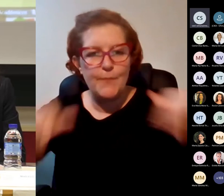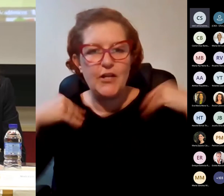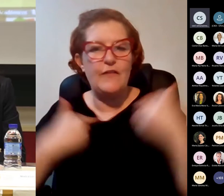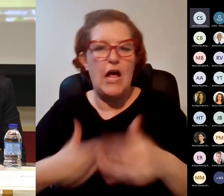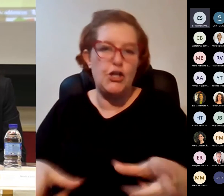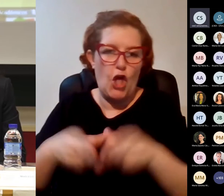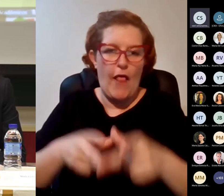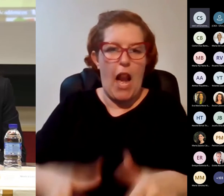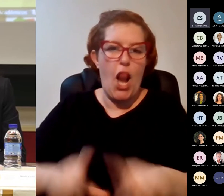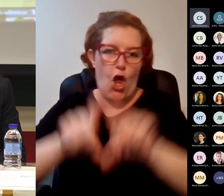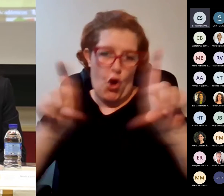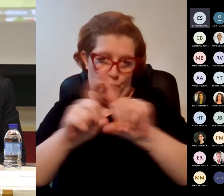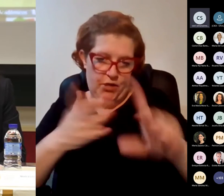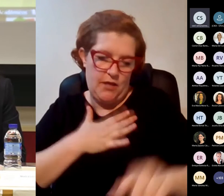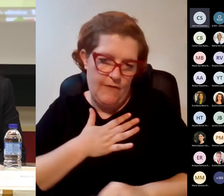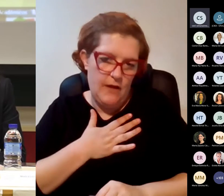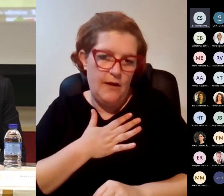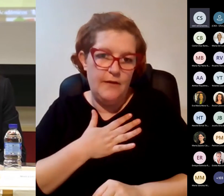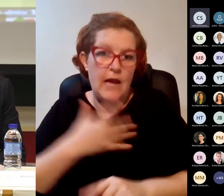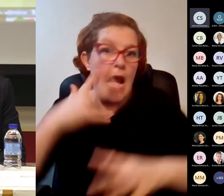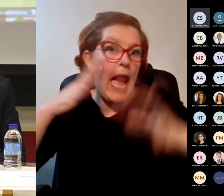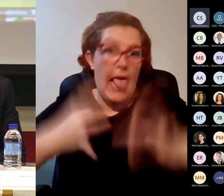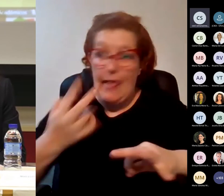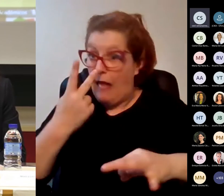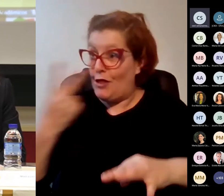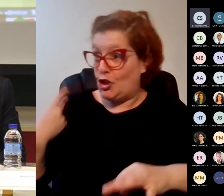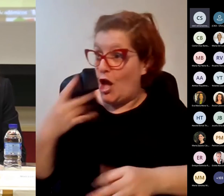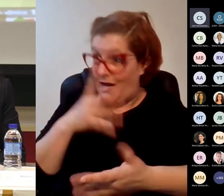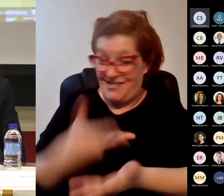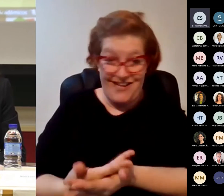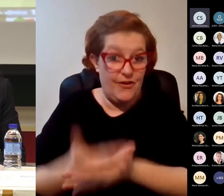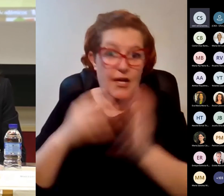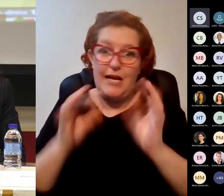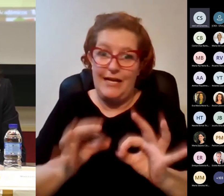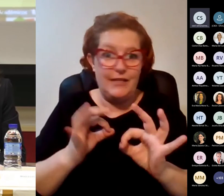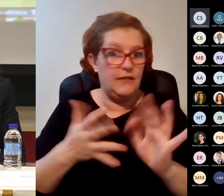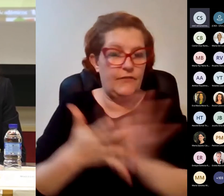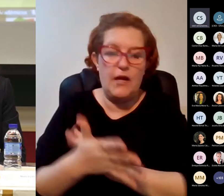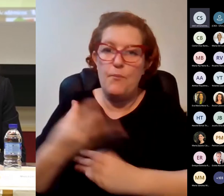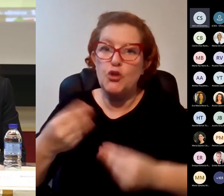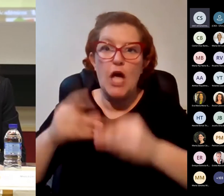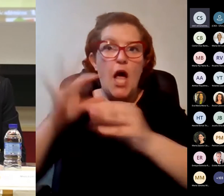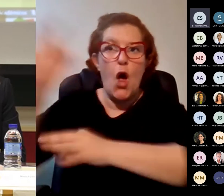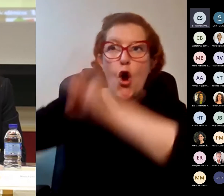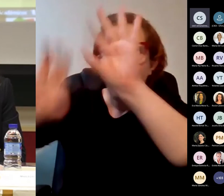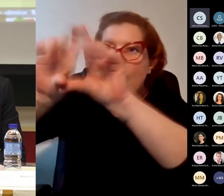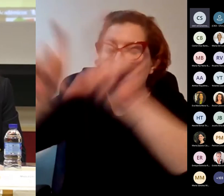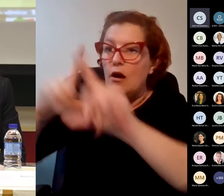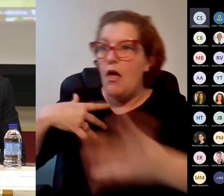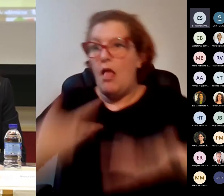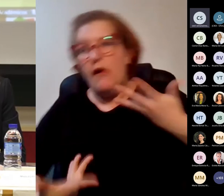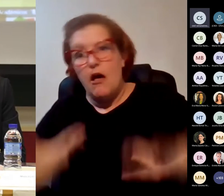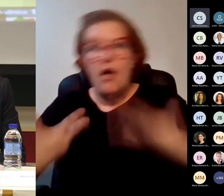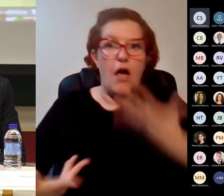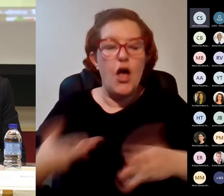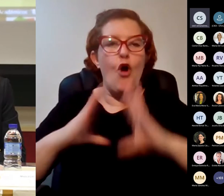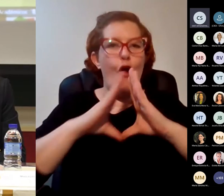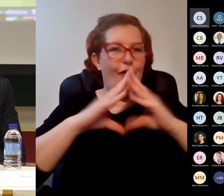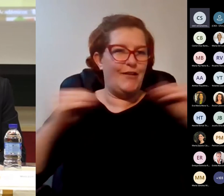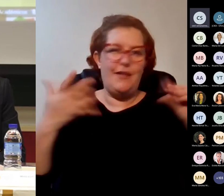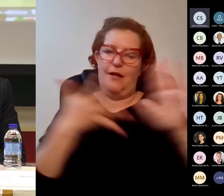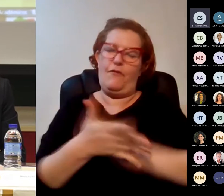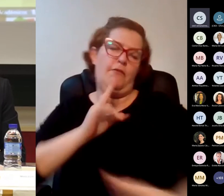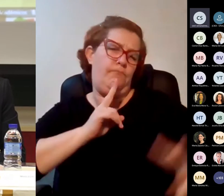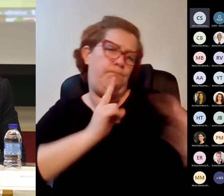y la realidad que hemos vivido estos últimos dos años ha puesto de bueno pues son aquí a muchas organizaciones las universidades han respondido con una